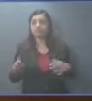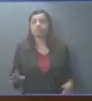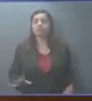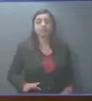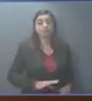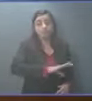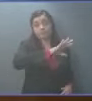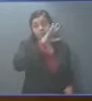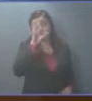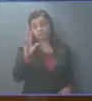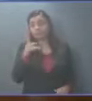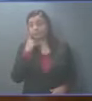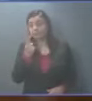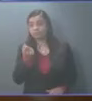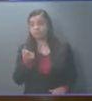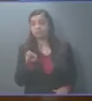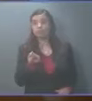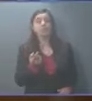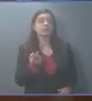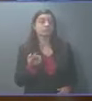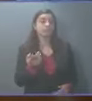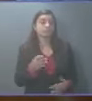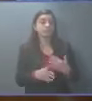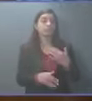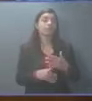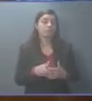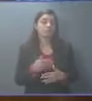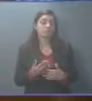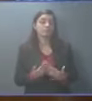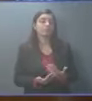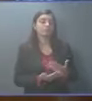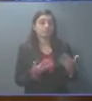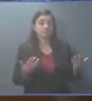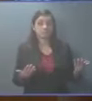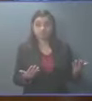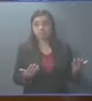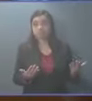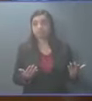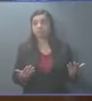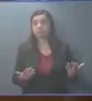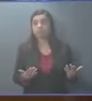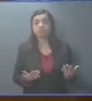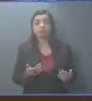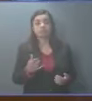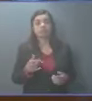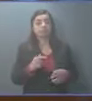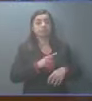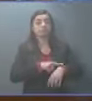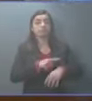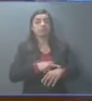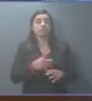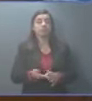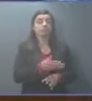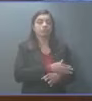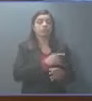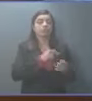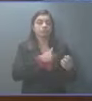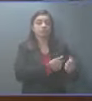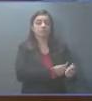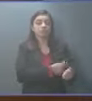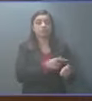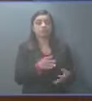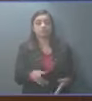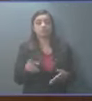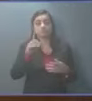Pronto vamos a tener la última etapa, obviamente va a estar mucho antes, incluso en menor tiempo de lo que estuvo el hospital, el del